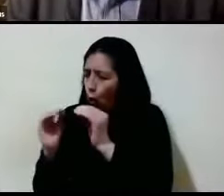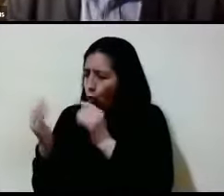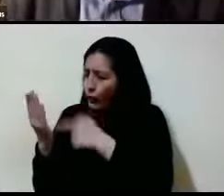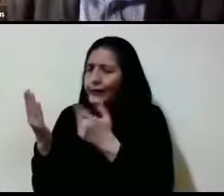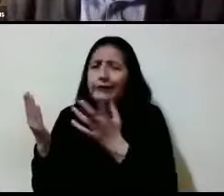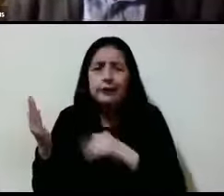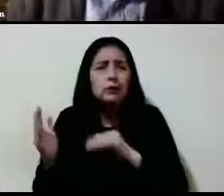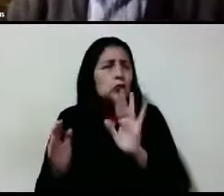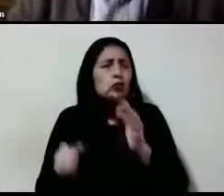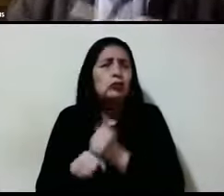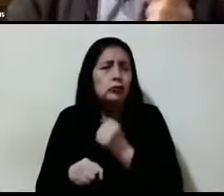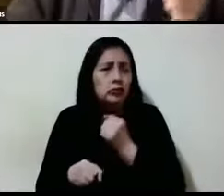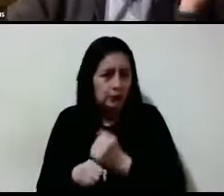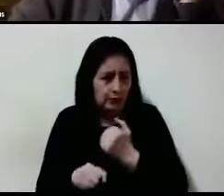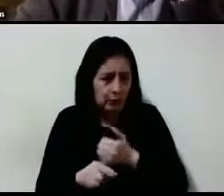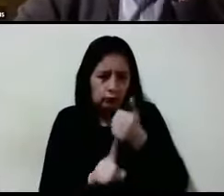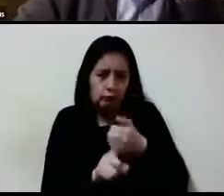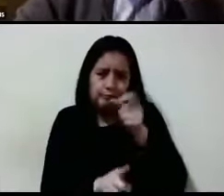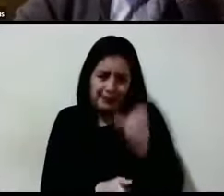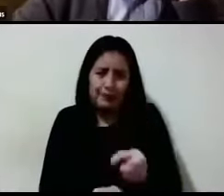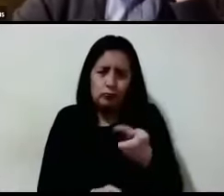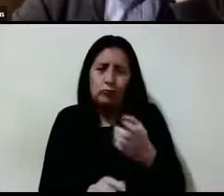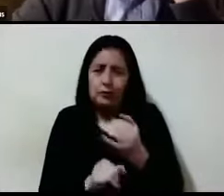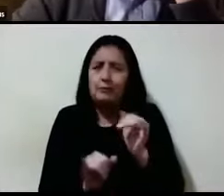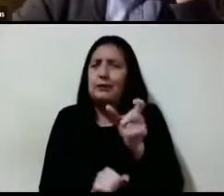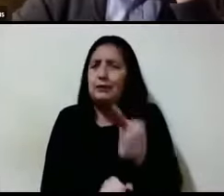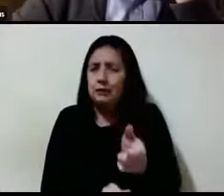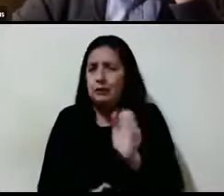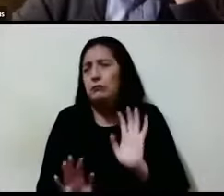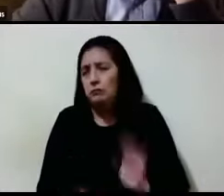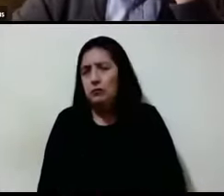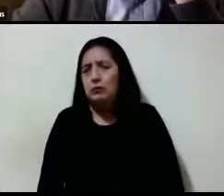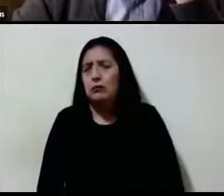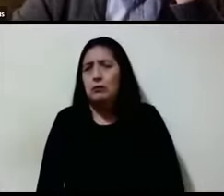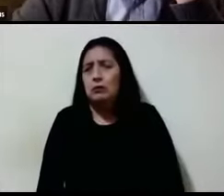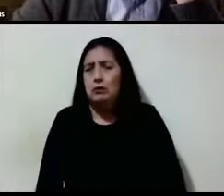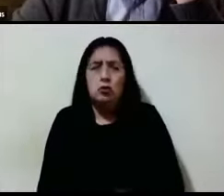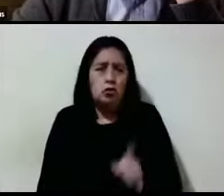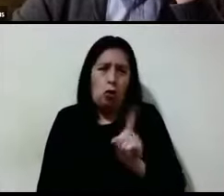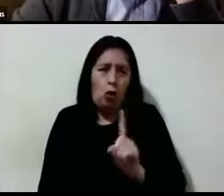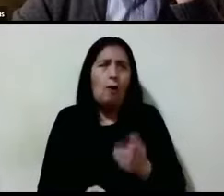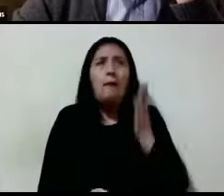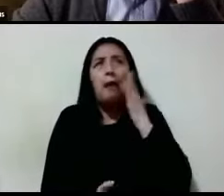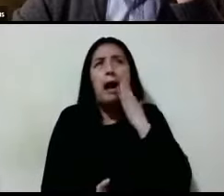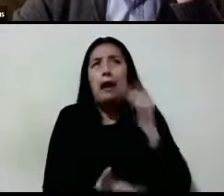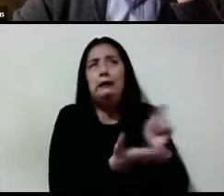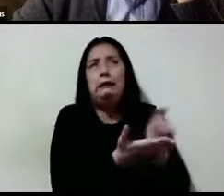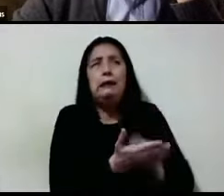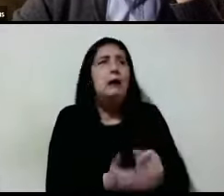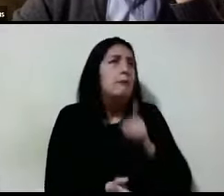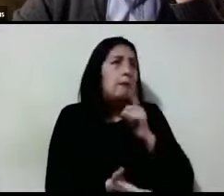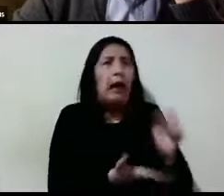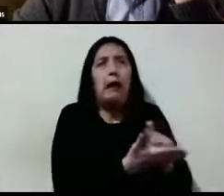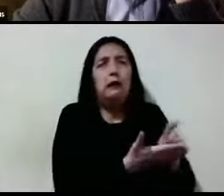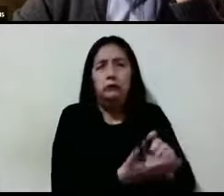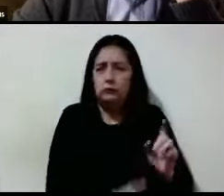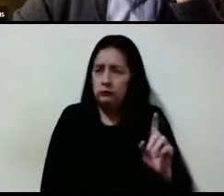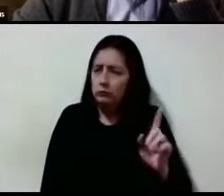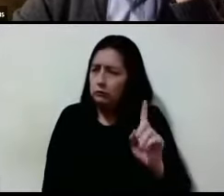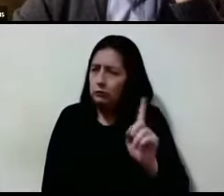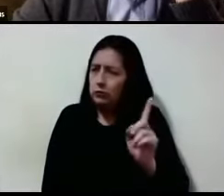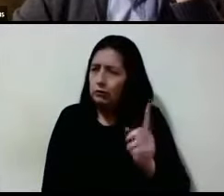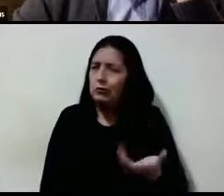aspectos de su trabajo personal, autónomo, como vuelvo a decir. No que se lo haga mamá, papá, tía, porque si no, ¿qué